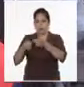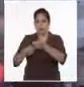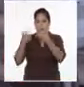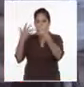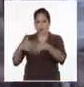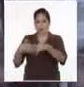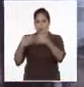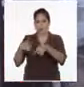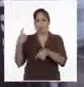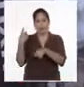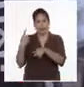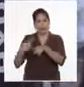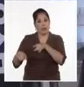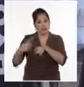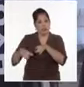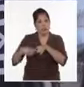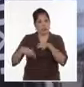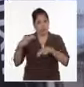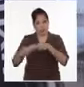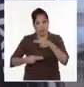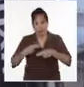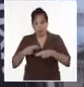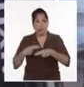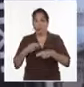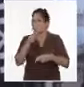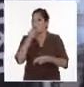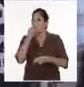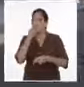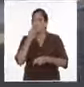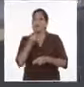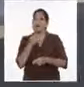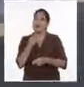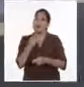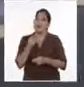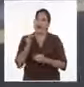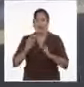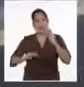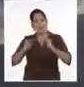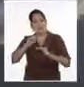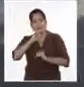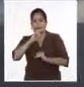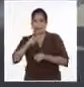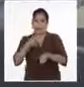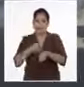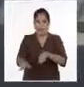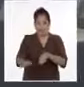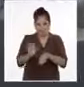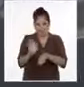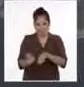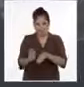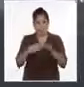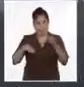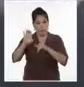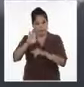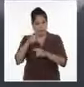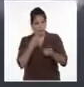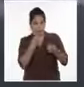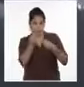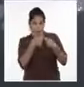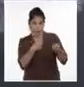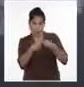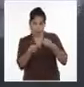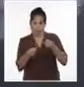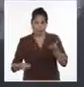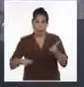falta de recursos para su desarrollo, no permiten superar esa subordinación. No obstante, desde el Minsin aseguran que adquirir los